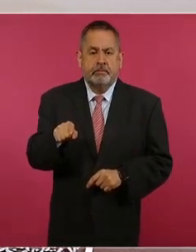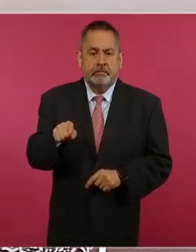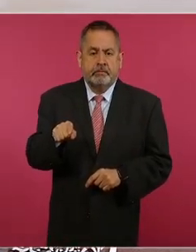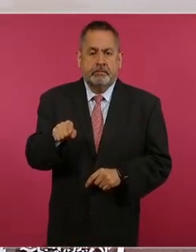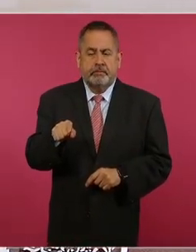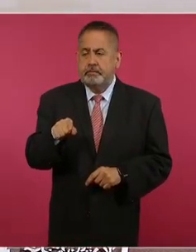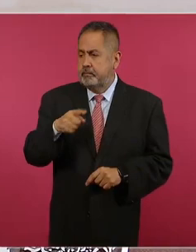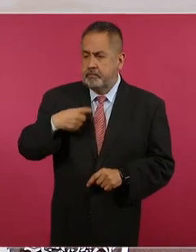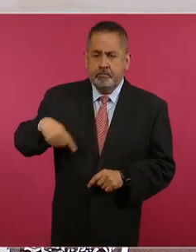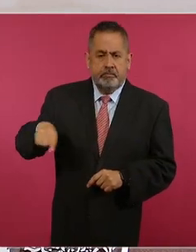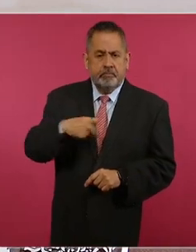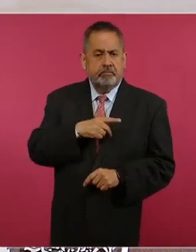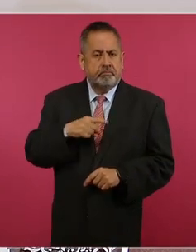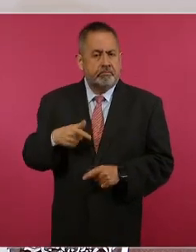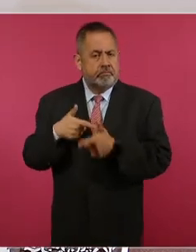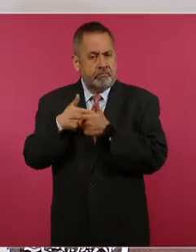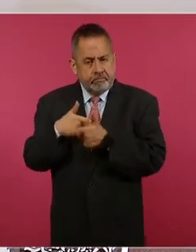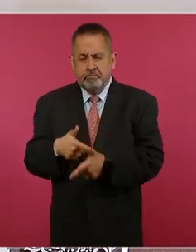mantener